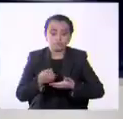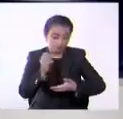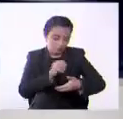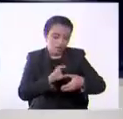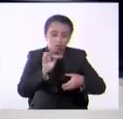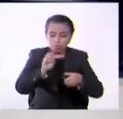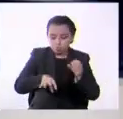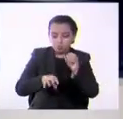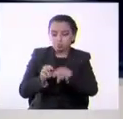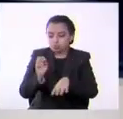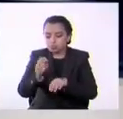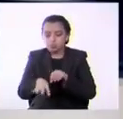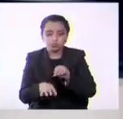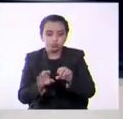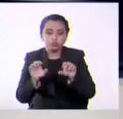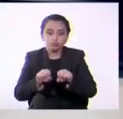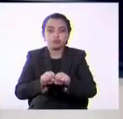producción.